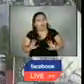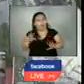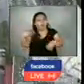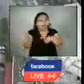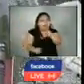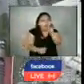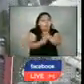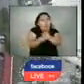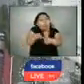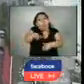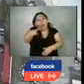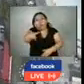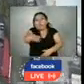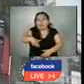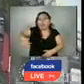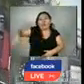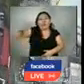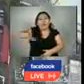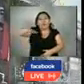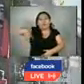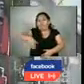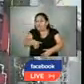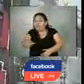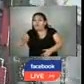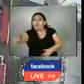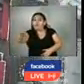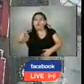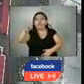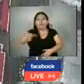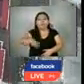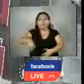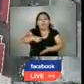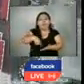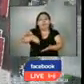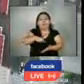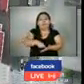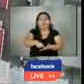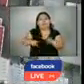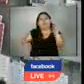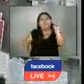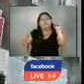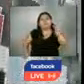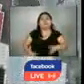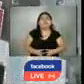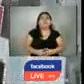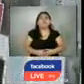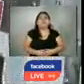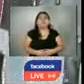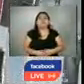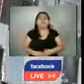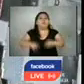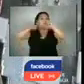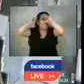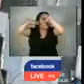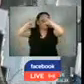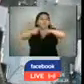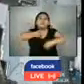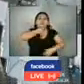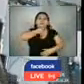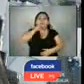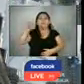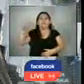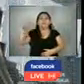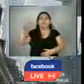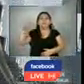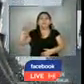a otros 6 pasos a desnivel que se construirán en el área metropolitana de San Salvador. Con imágenes e